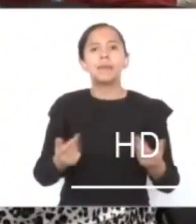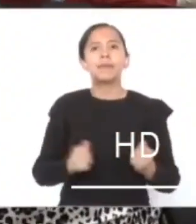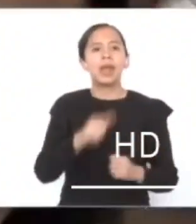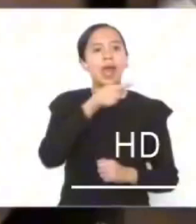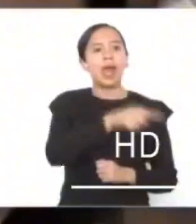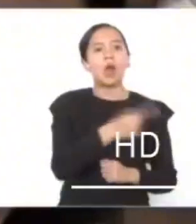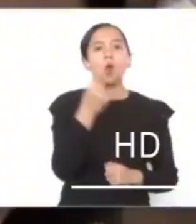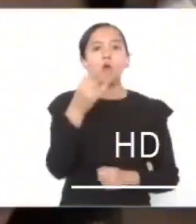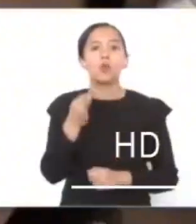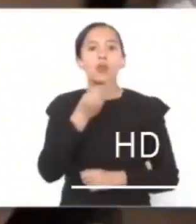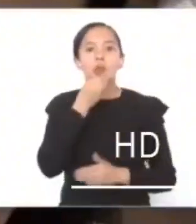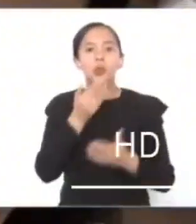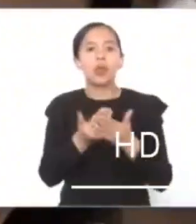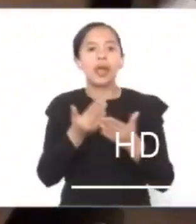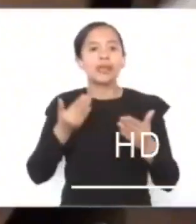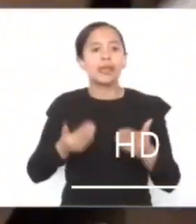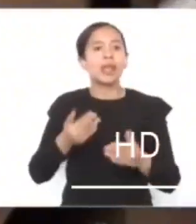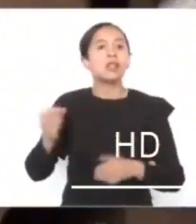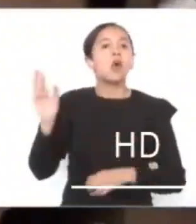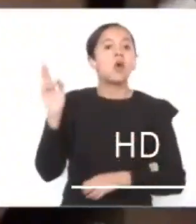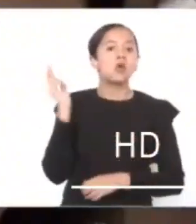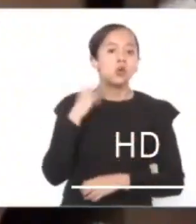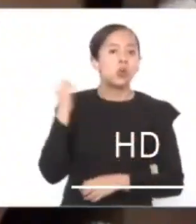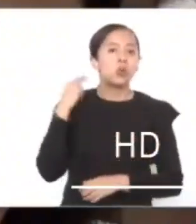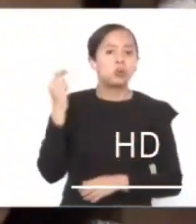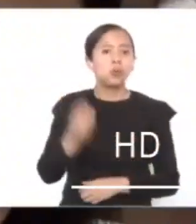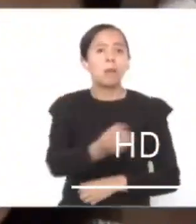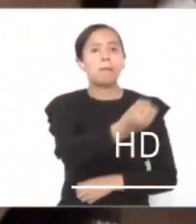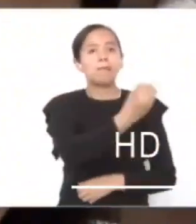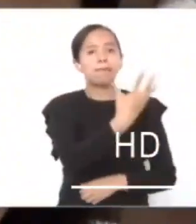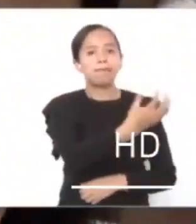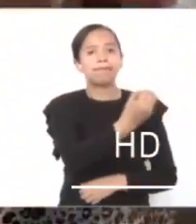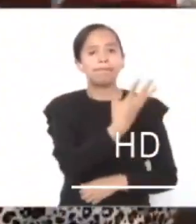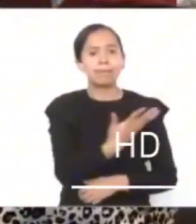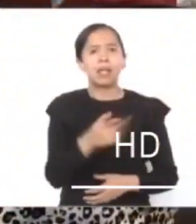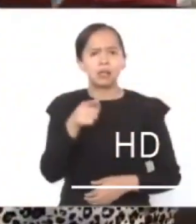incluso con 1 minuto de anticipación. Preguntarles si tienen información de esto.